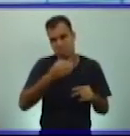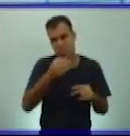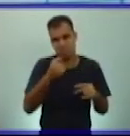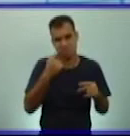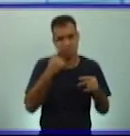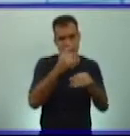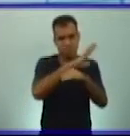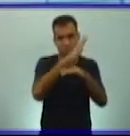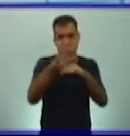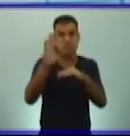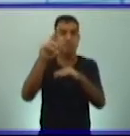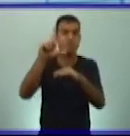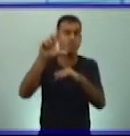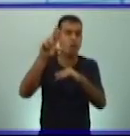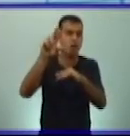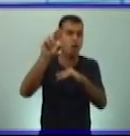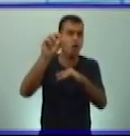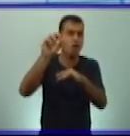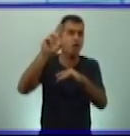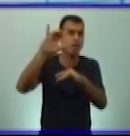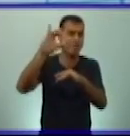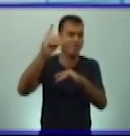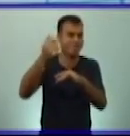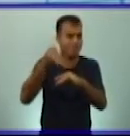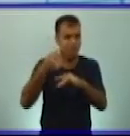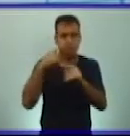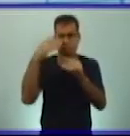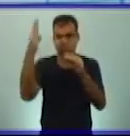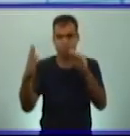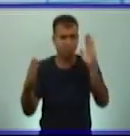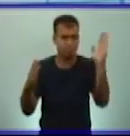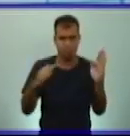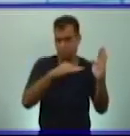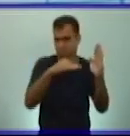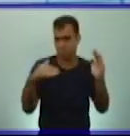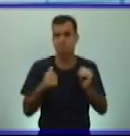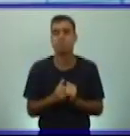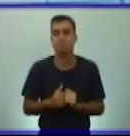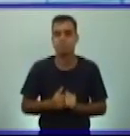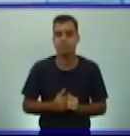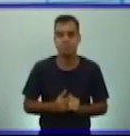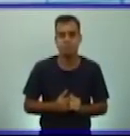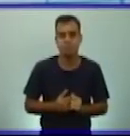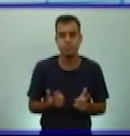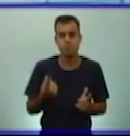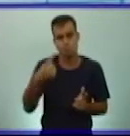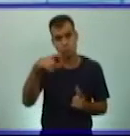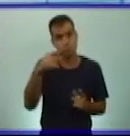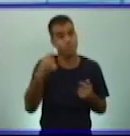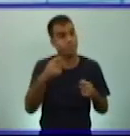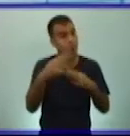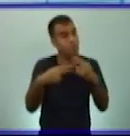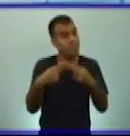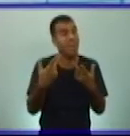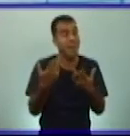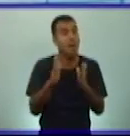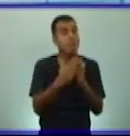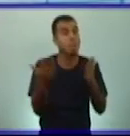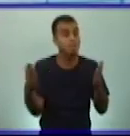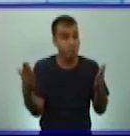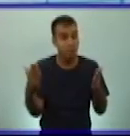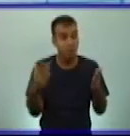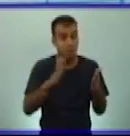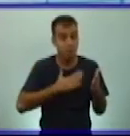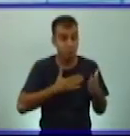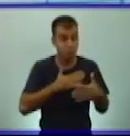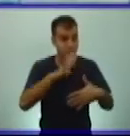de Bahamas, el Paso de los Vientos, el Estrecho de Colón y el Canal de Yucatán. Imagino que hayan utilizado un mapa del cuaderno de